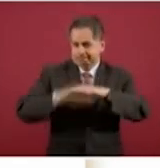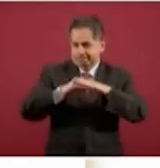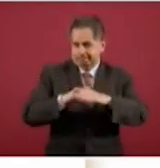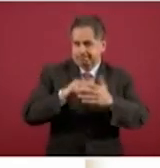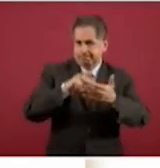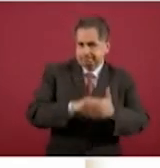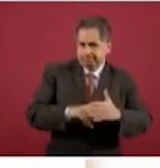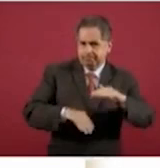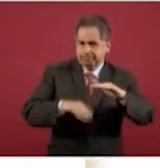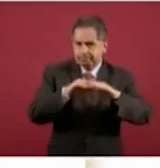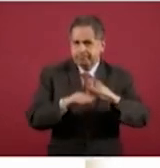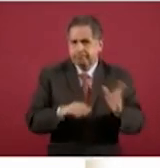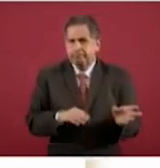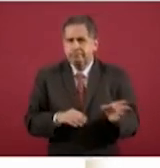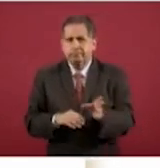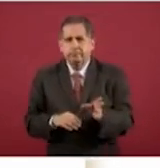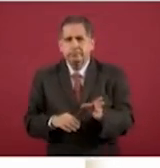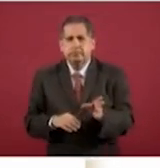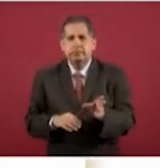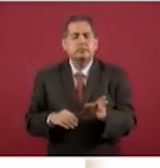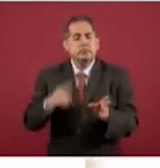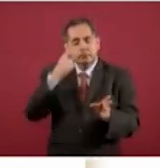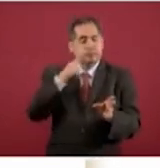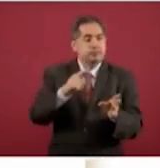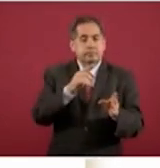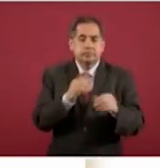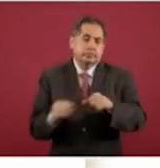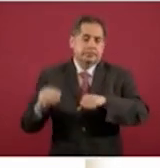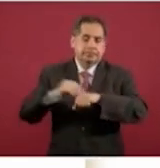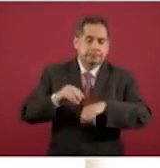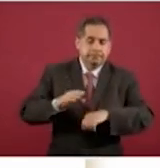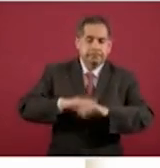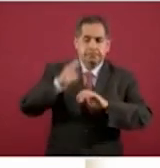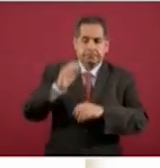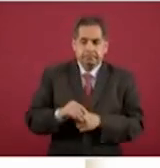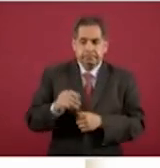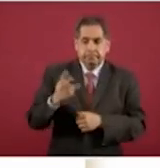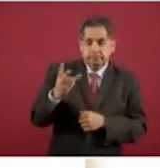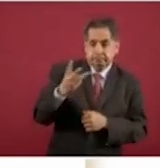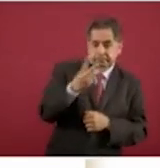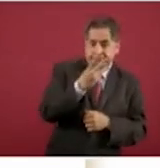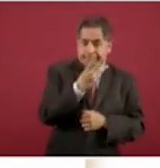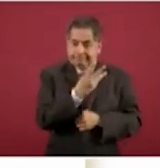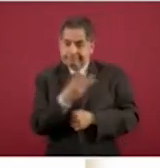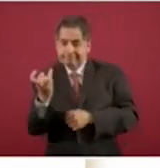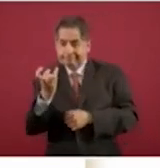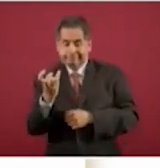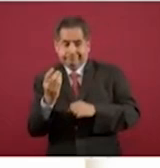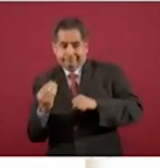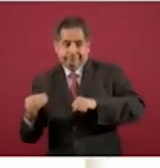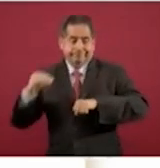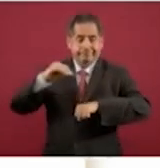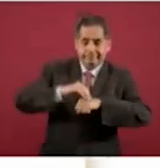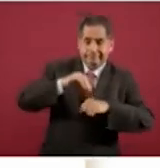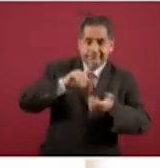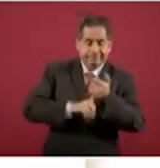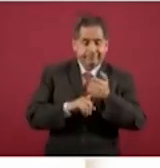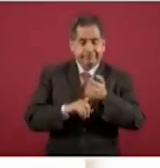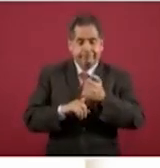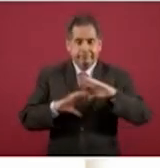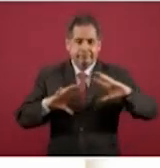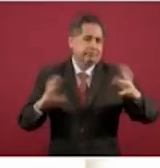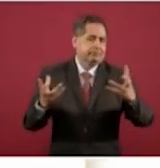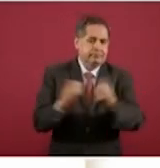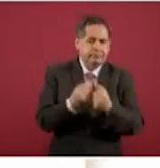panificable de 100 toneladas a trescientas porque el